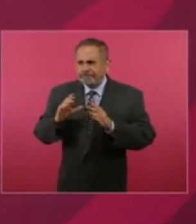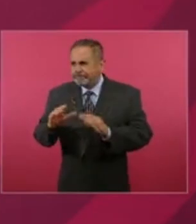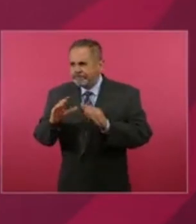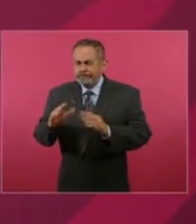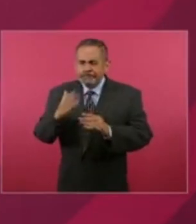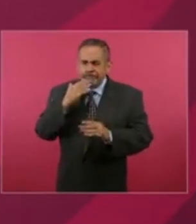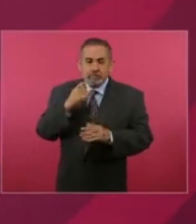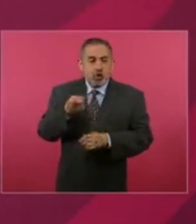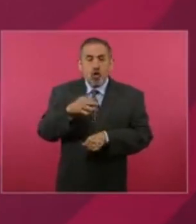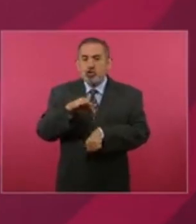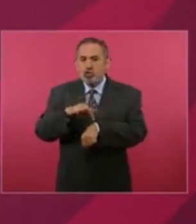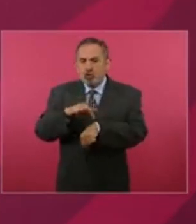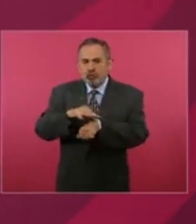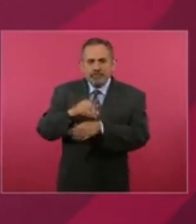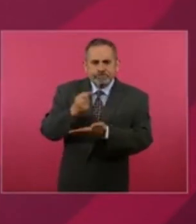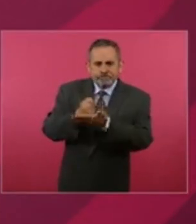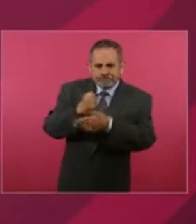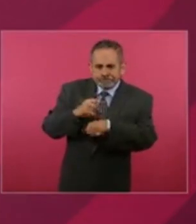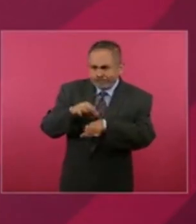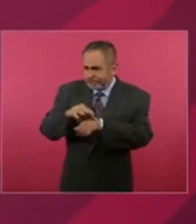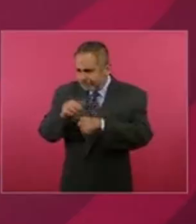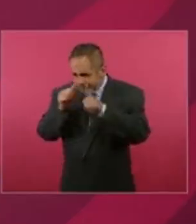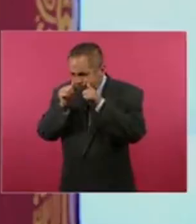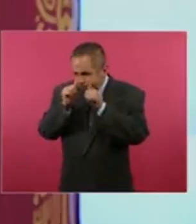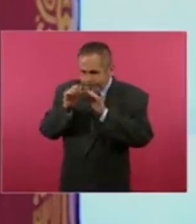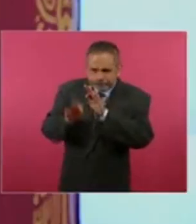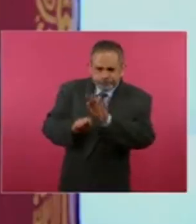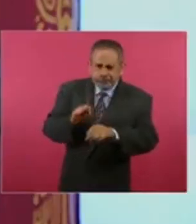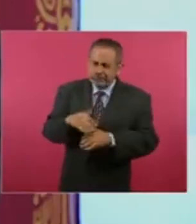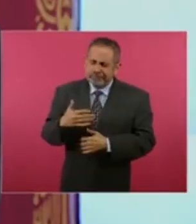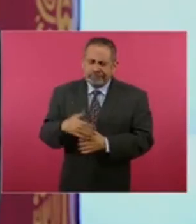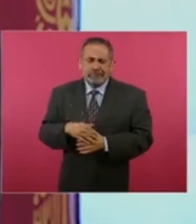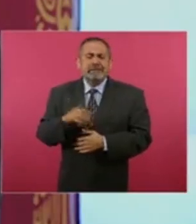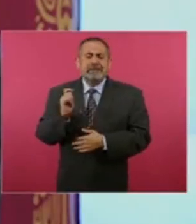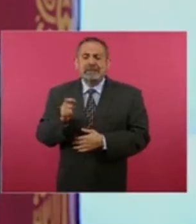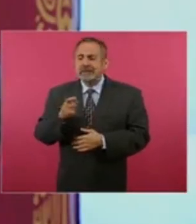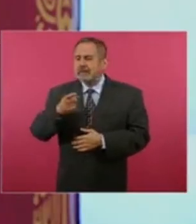sus médicos y desde luego al esfuerzo,